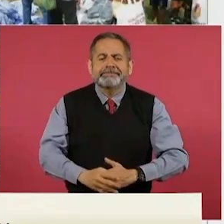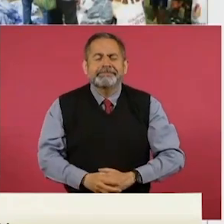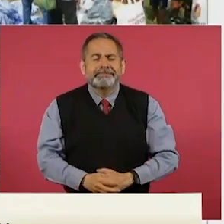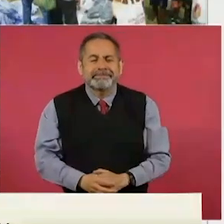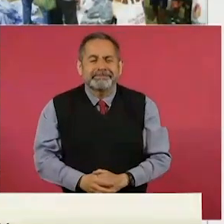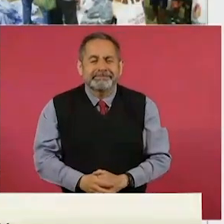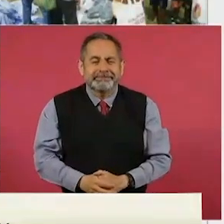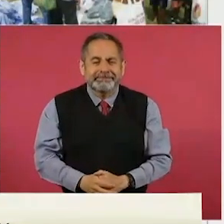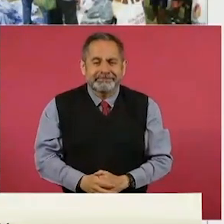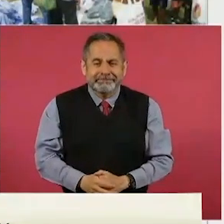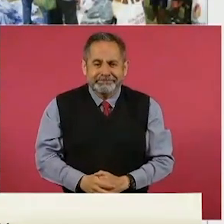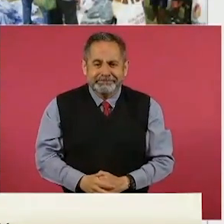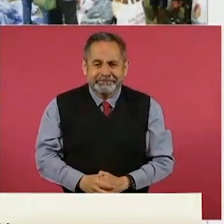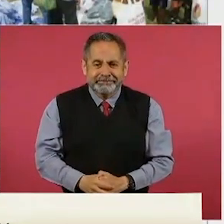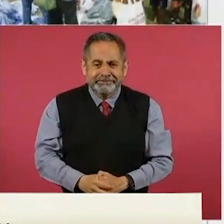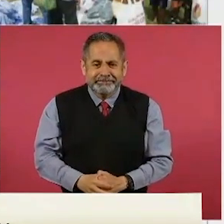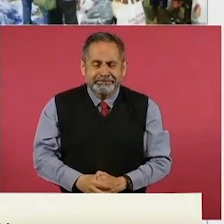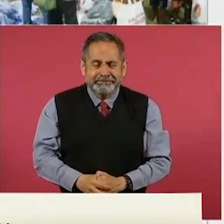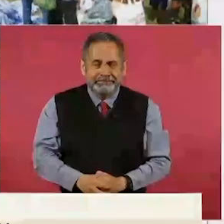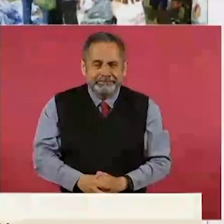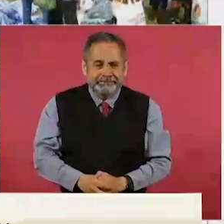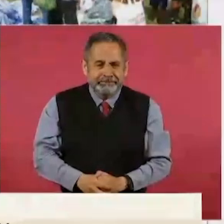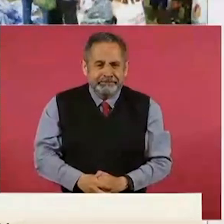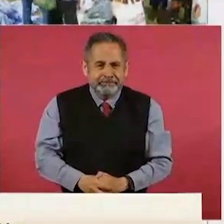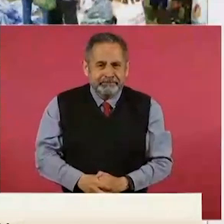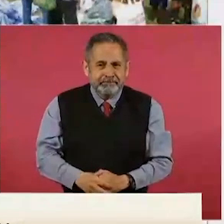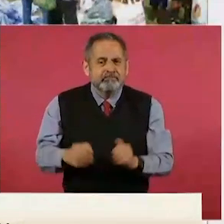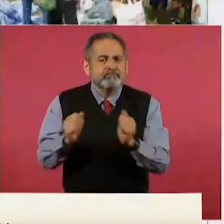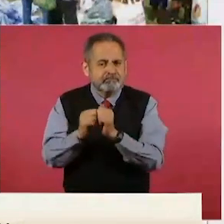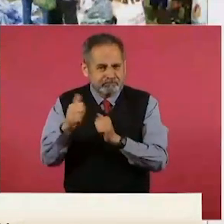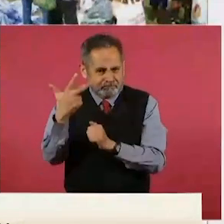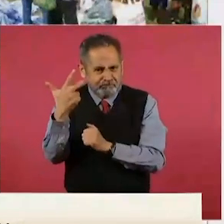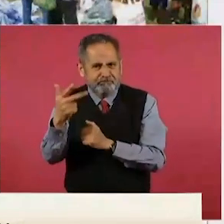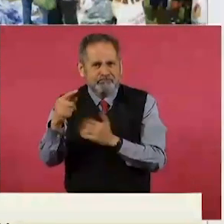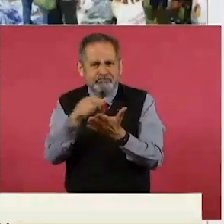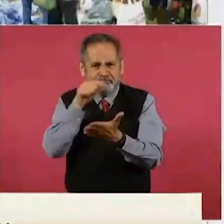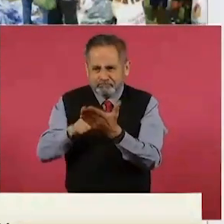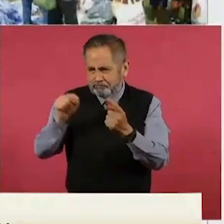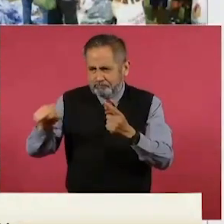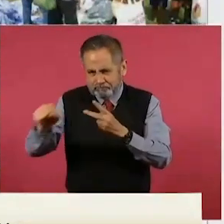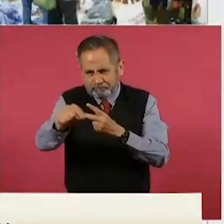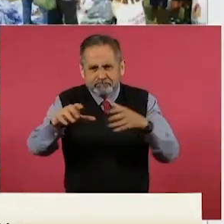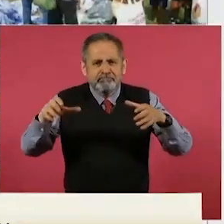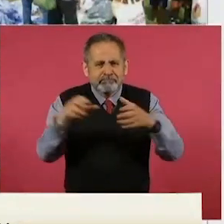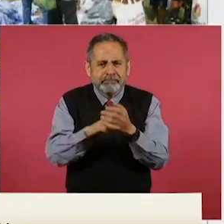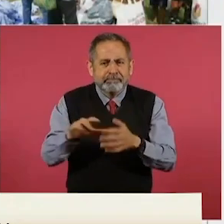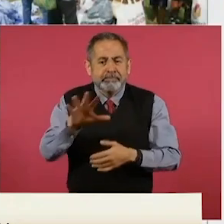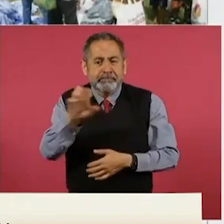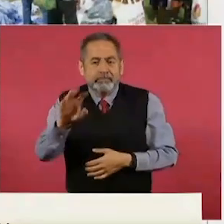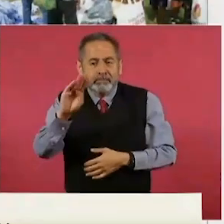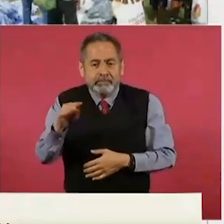245 municipios de 8 entidades, donde entregamos a